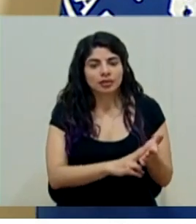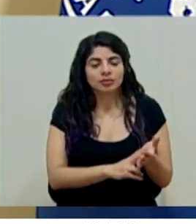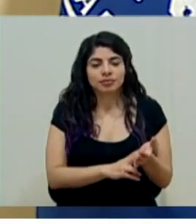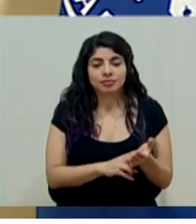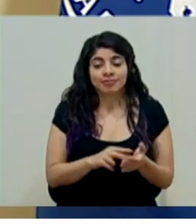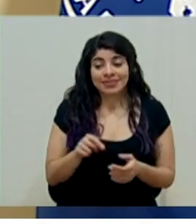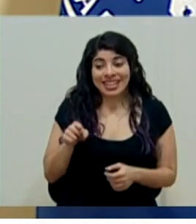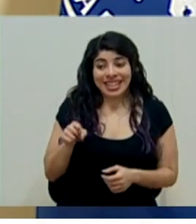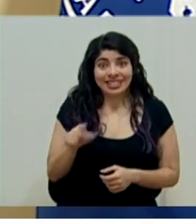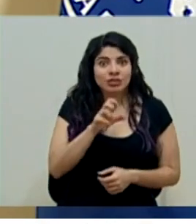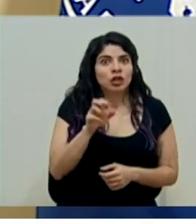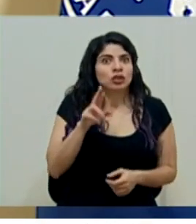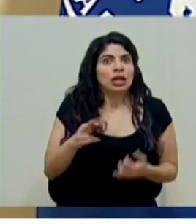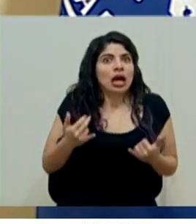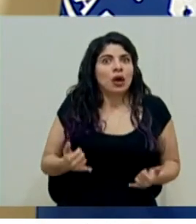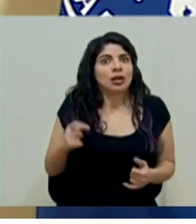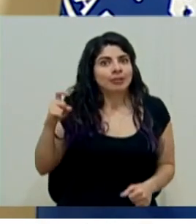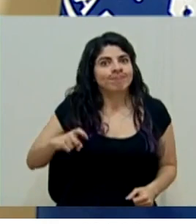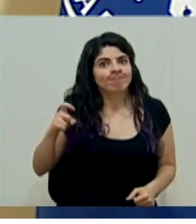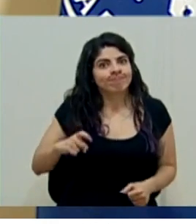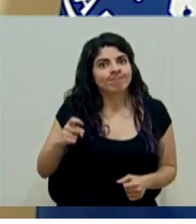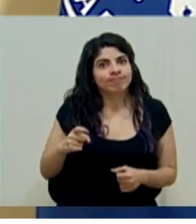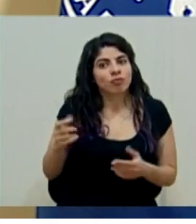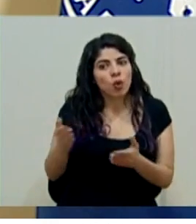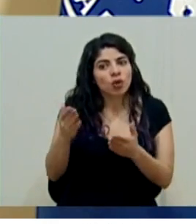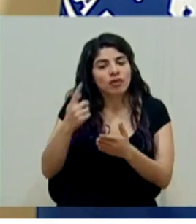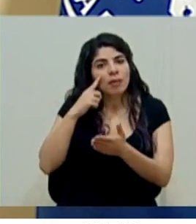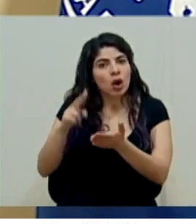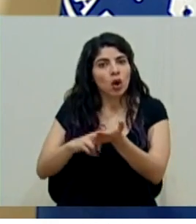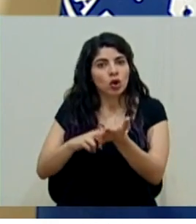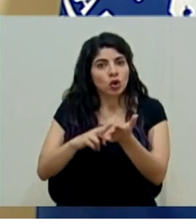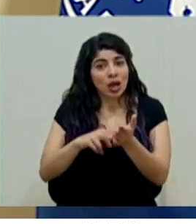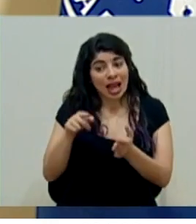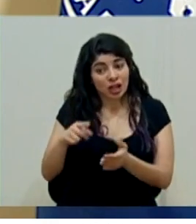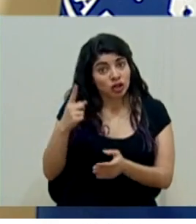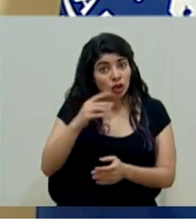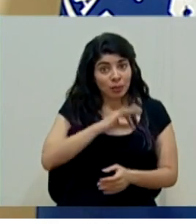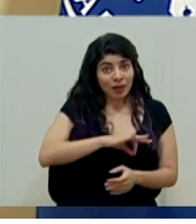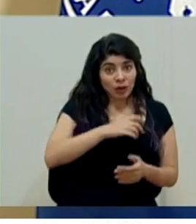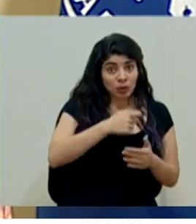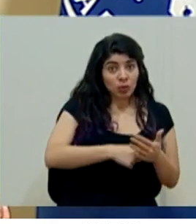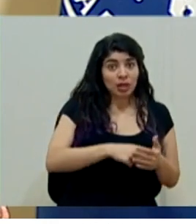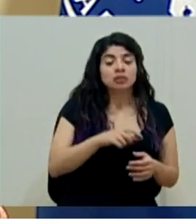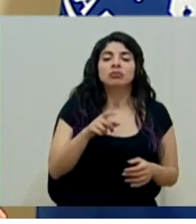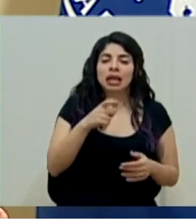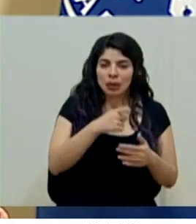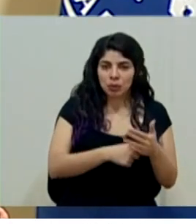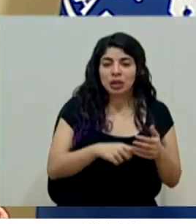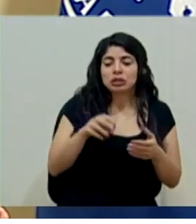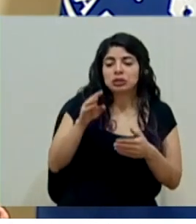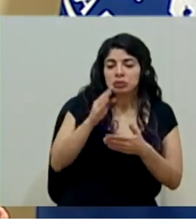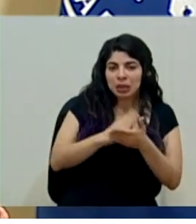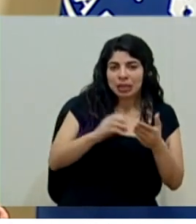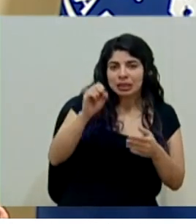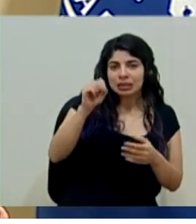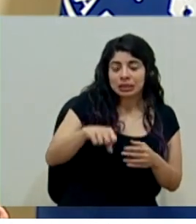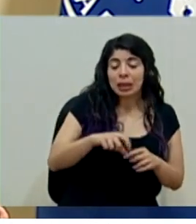Y eso Costa Rica lo está necesitando. Eso no solamente sería algo que va al fisco, pero va a